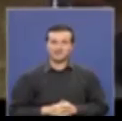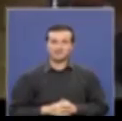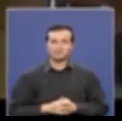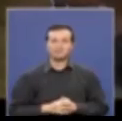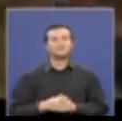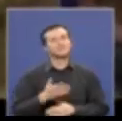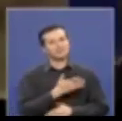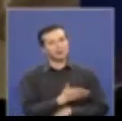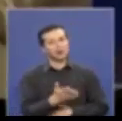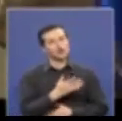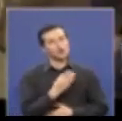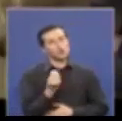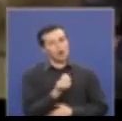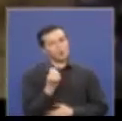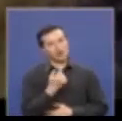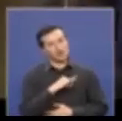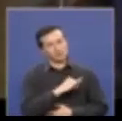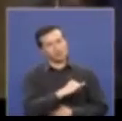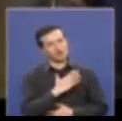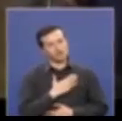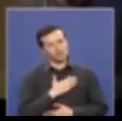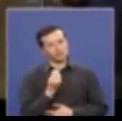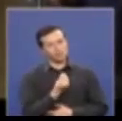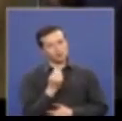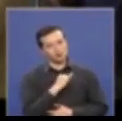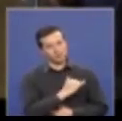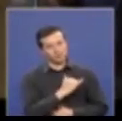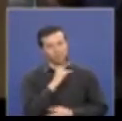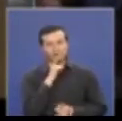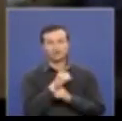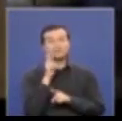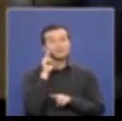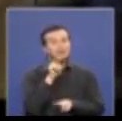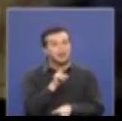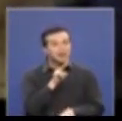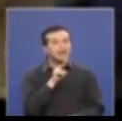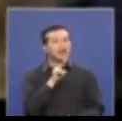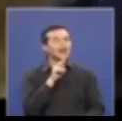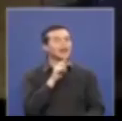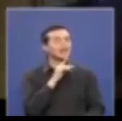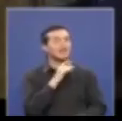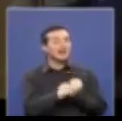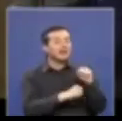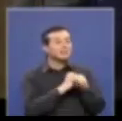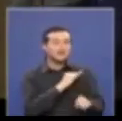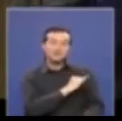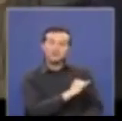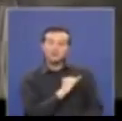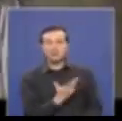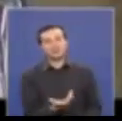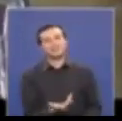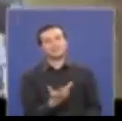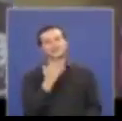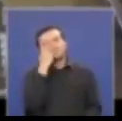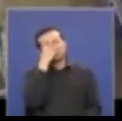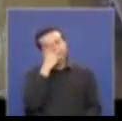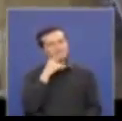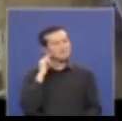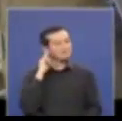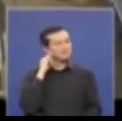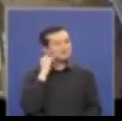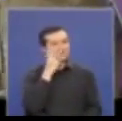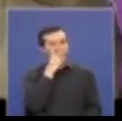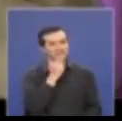Estos son más de mi generación, ¿no? Y ahí se acaba a velar una chica de mi edad, más o menos, ya. Qué lindo los chiquitos,